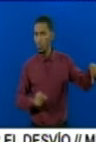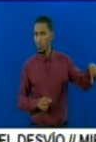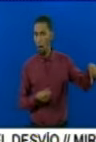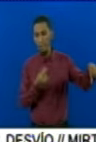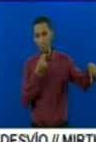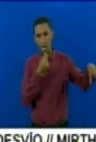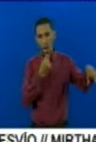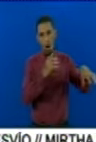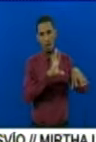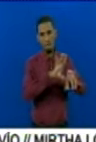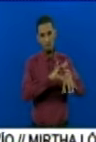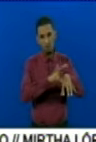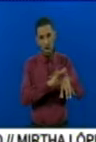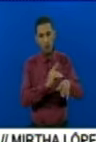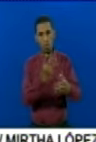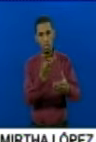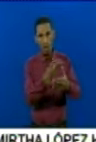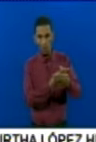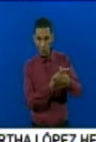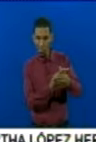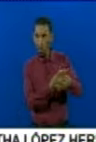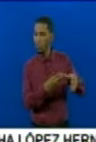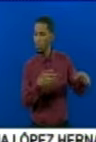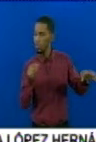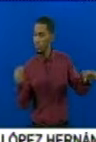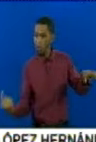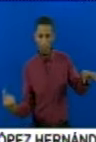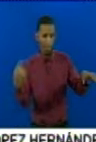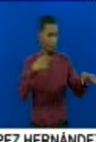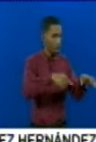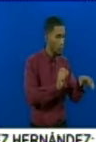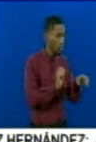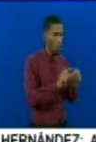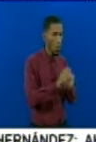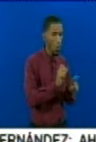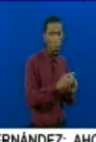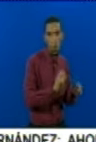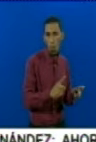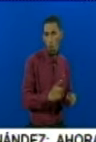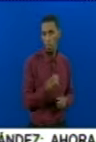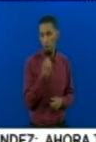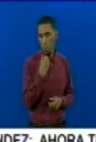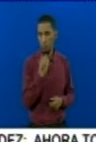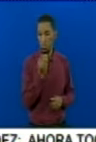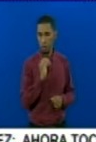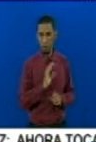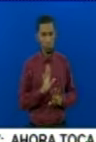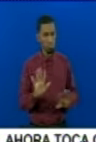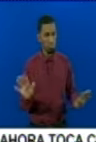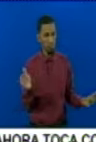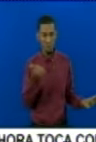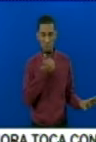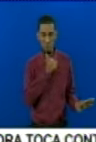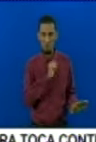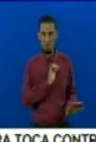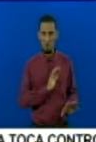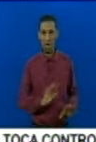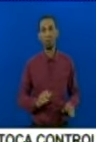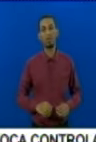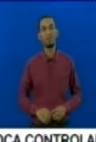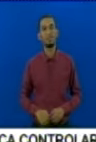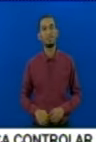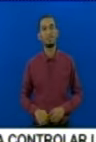asistenciadas, enfermas, con el cartabón que va a estar ahí, puedan estar adquiriendo este producto con una menor